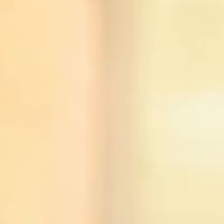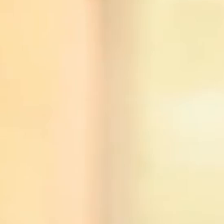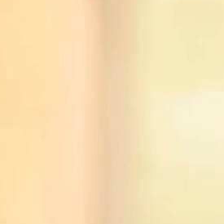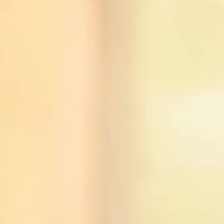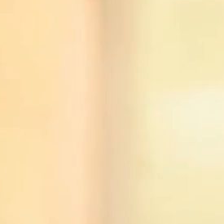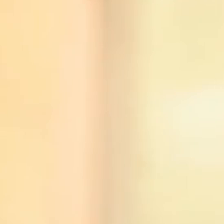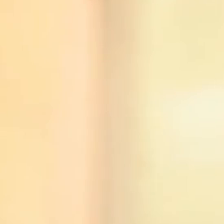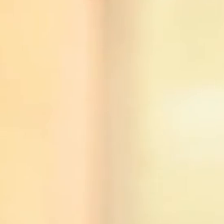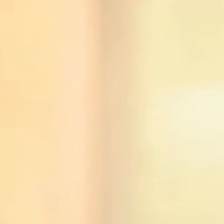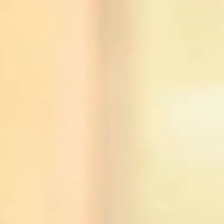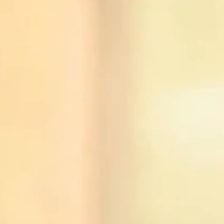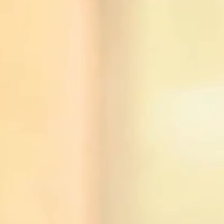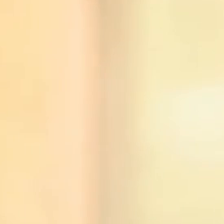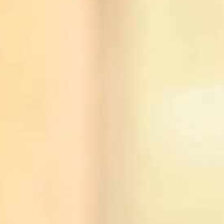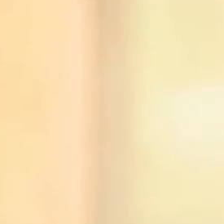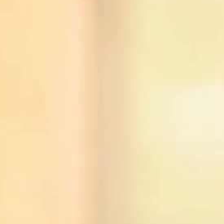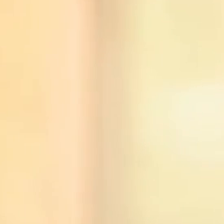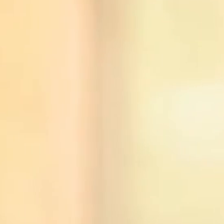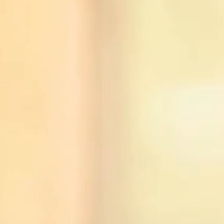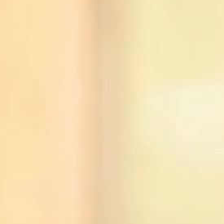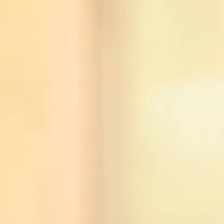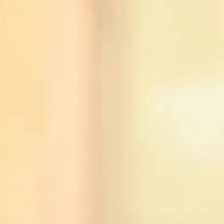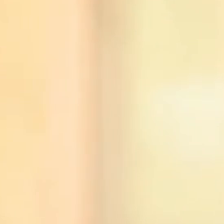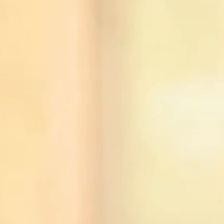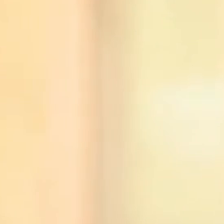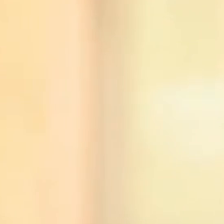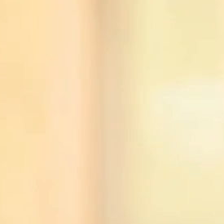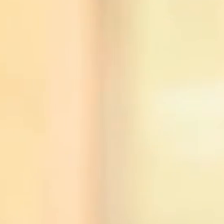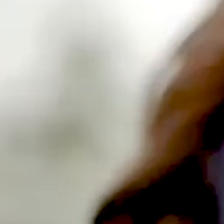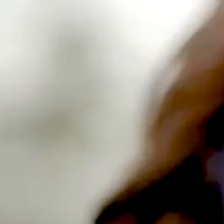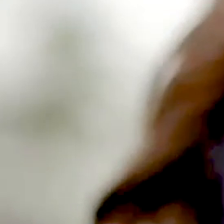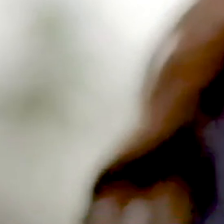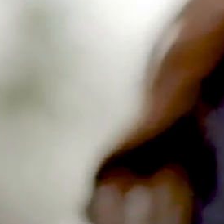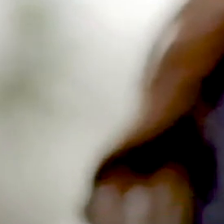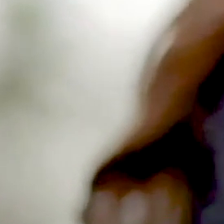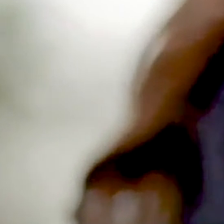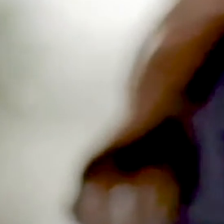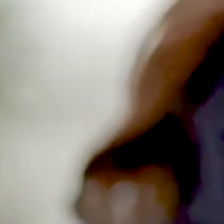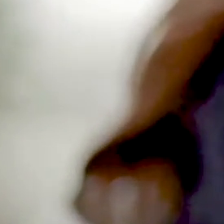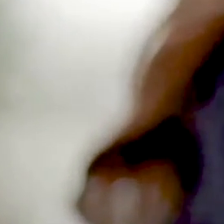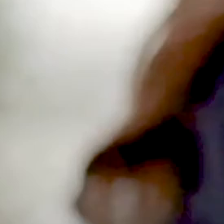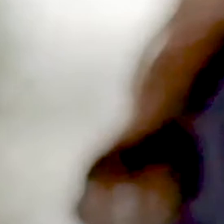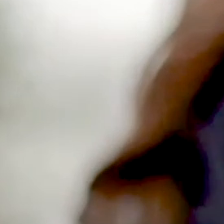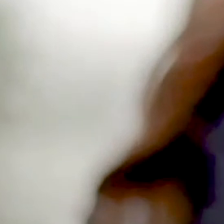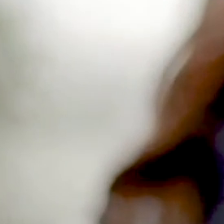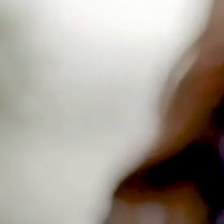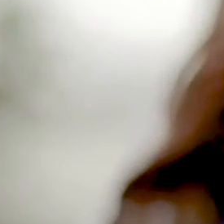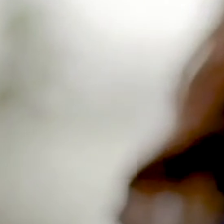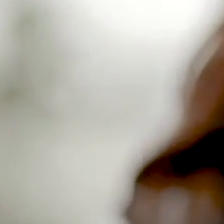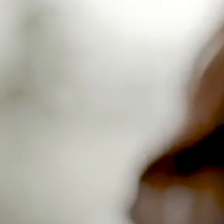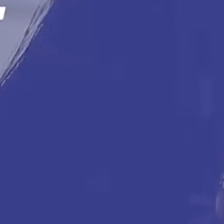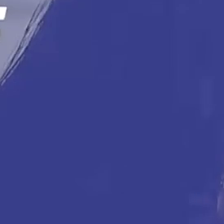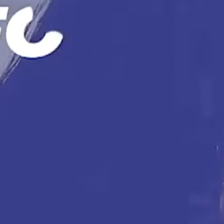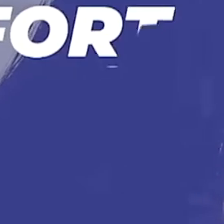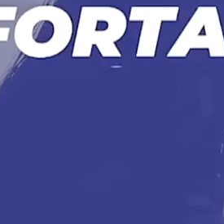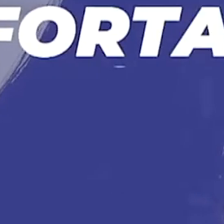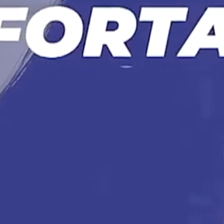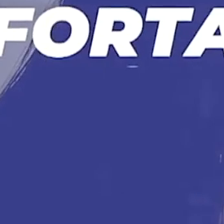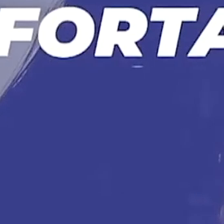valiosísimo porque ello representa una garantía de derechos para todas las mujeres. Esta estrategia incorpora 8 ejes.